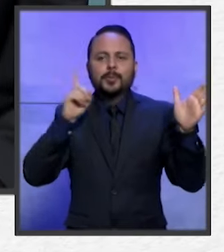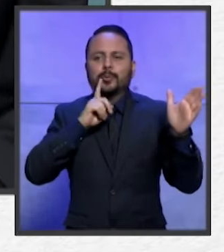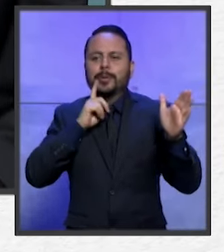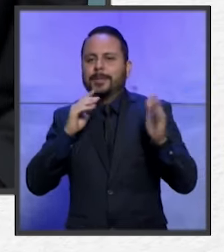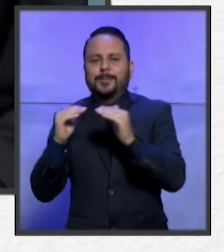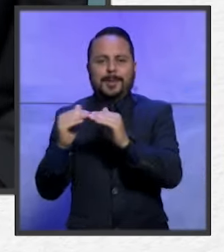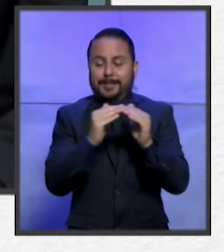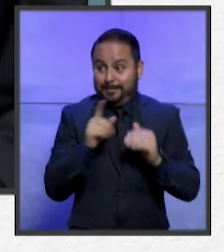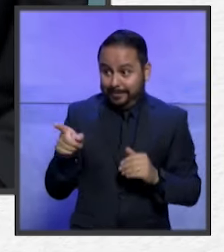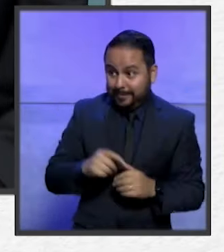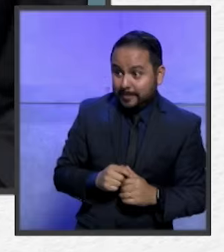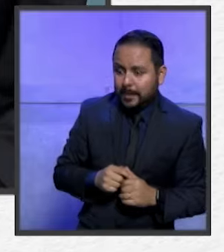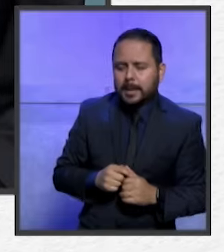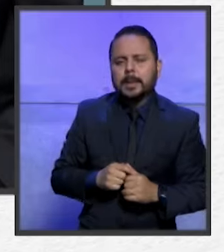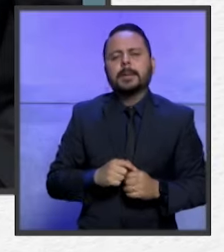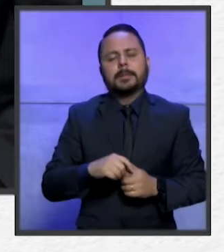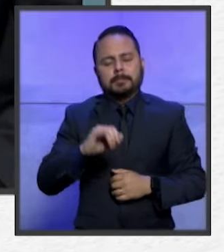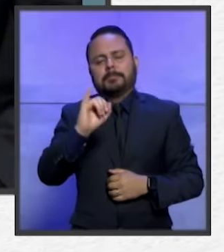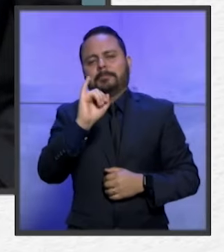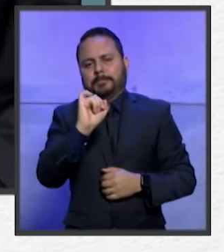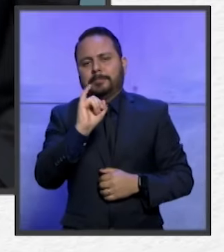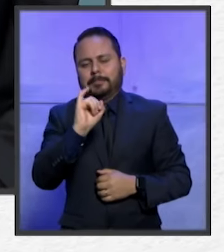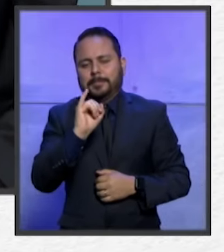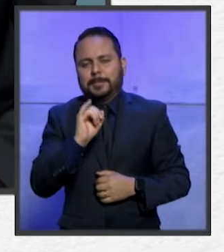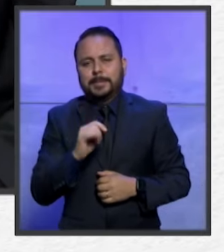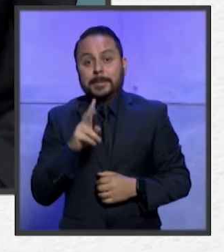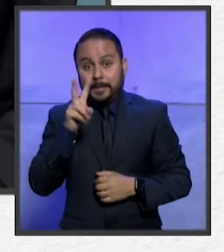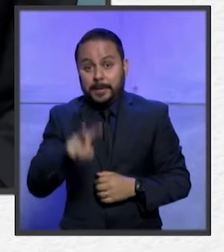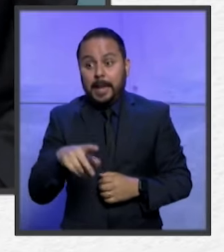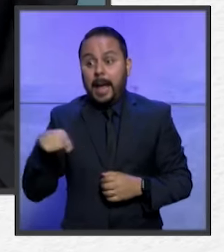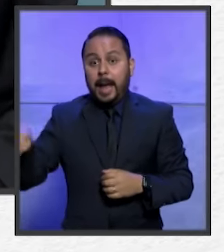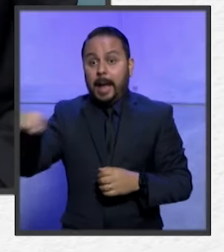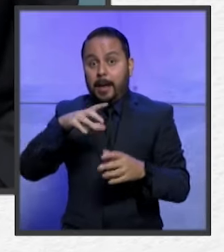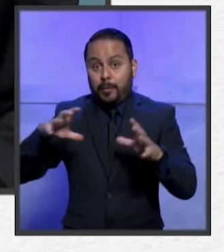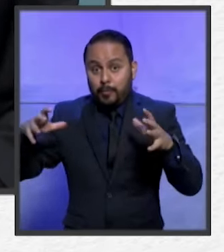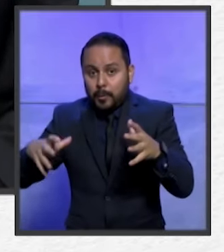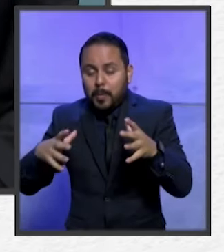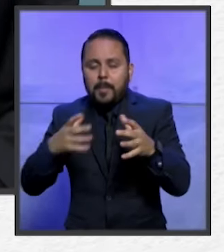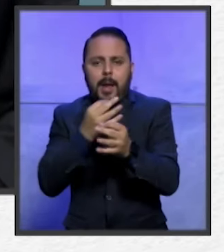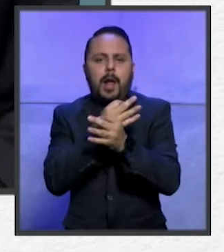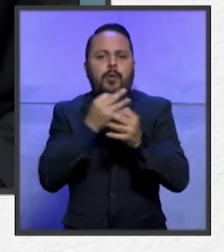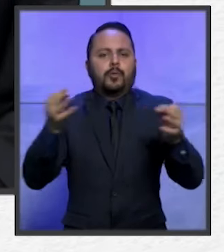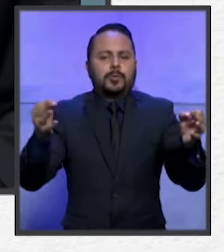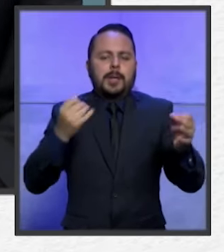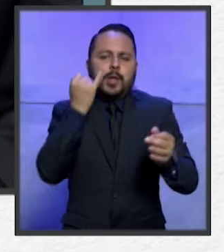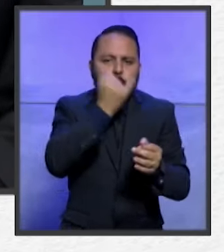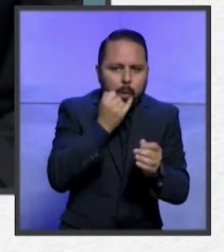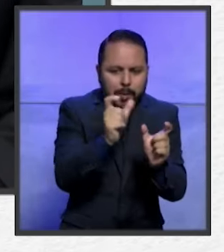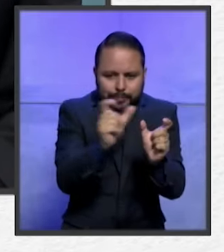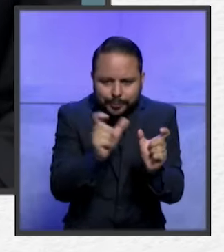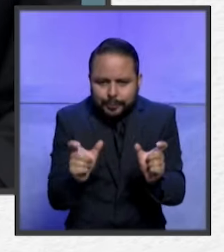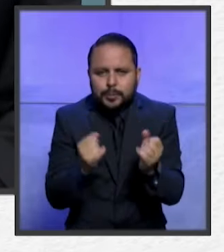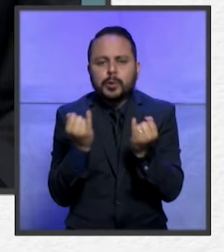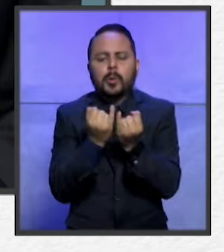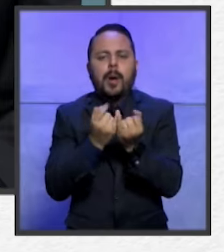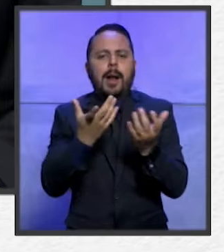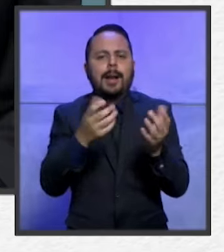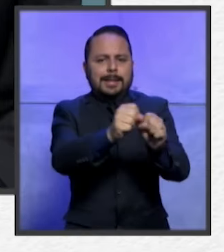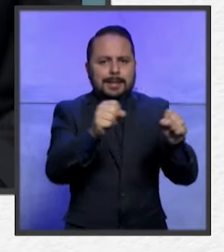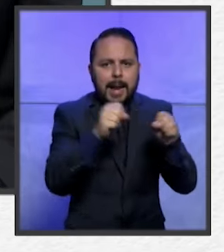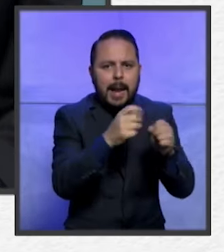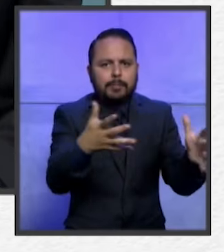Violeta muy rápido porque ya nos vamos sí efectivamente el lenguaje que se utiliz las resoluciones la integración de